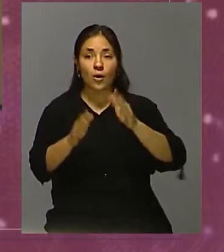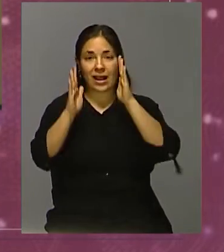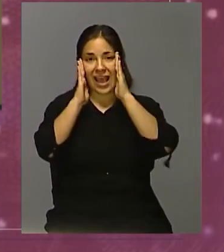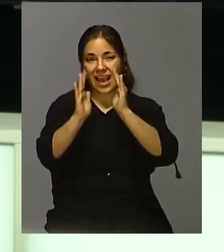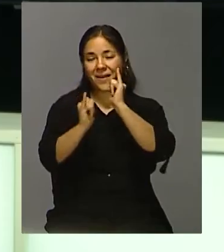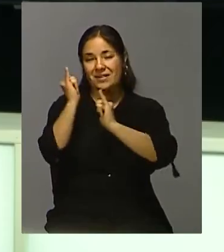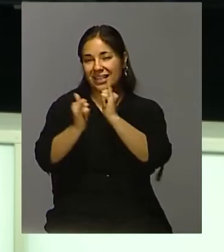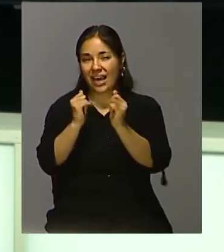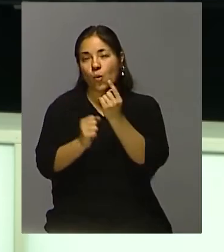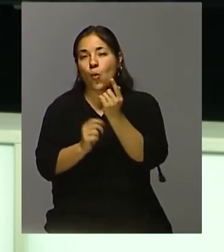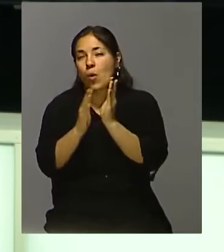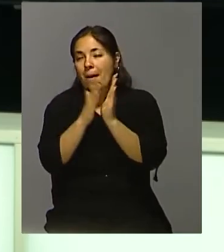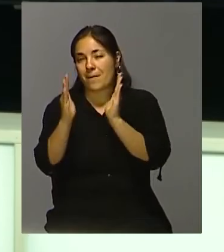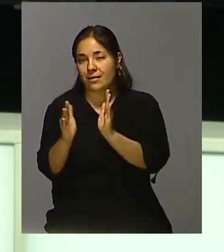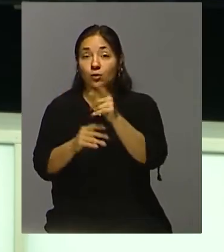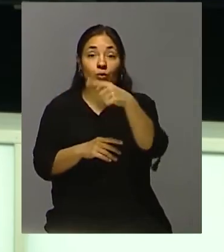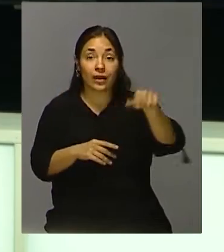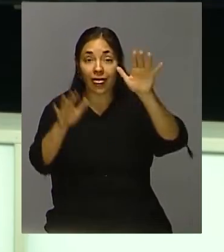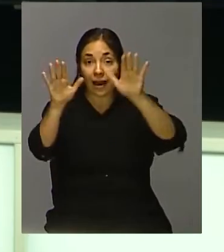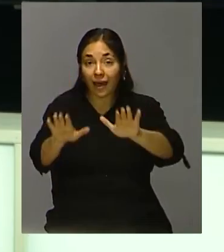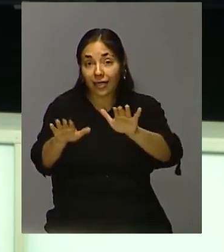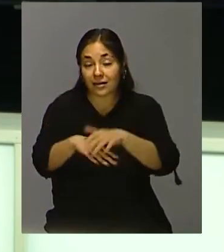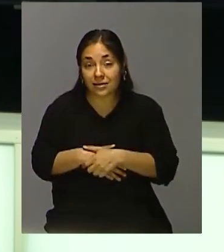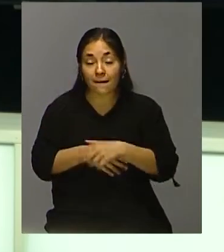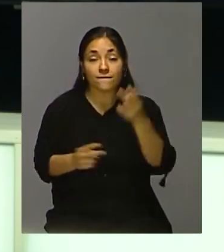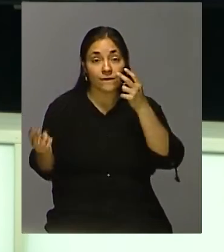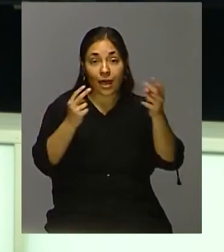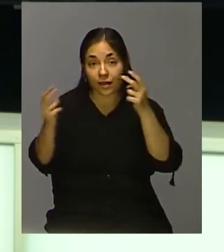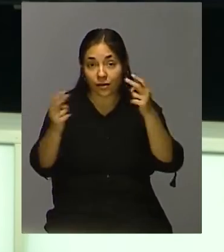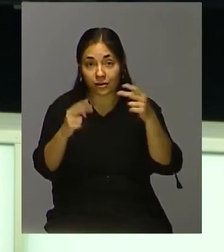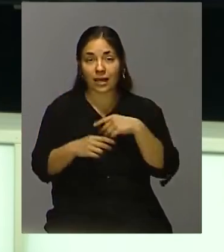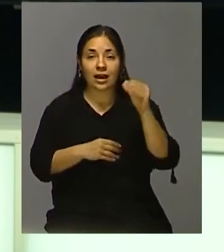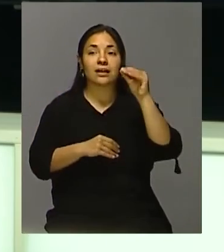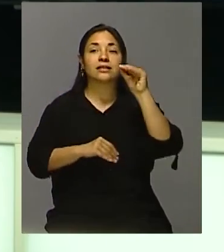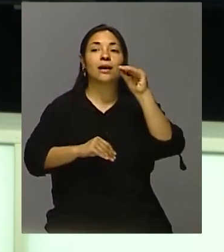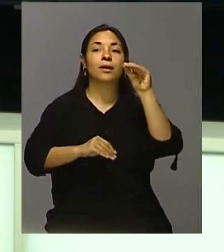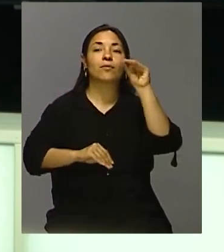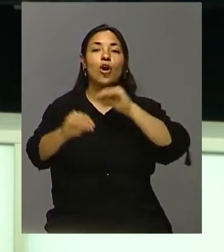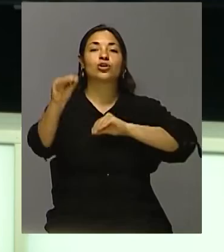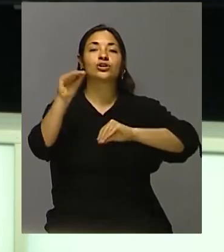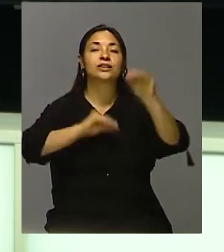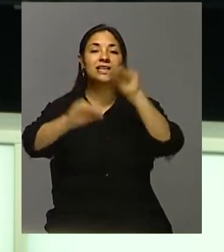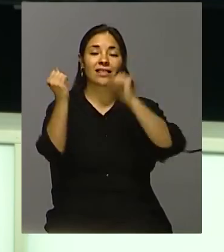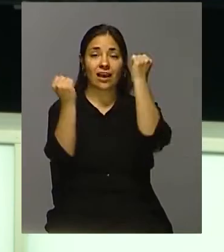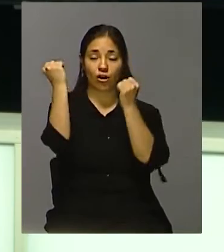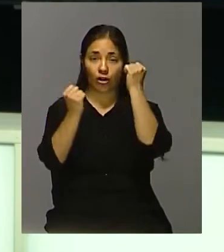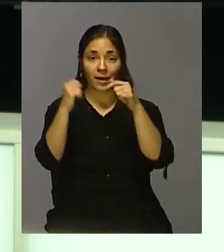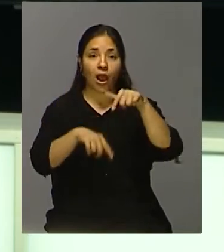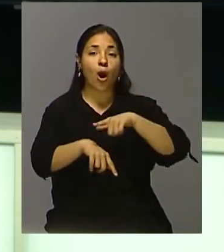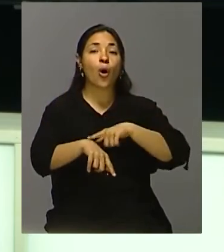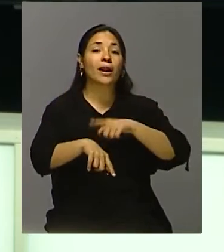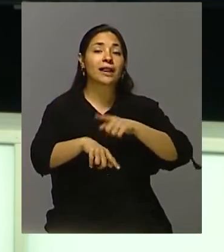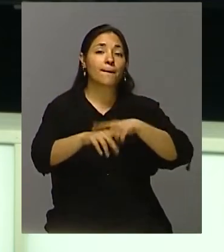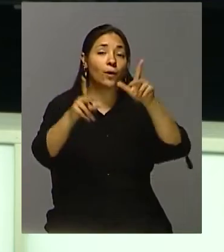nada más. Así que quédate ahí del otro lado. A la gente que está viéndonos le decimos que estamos en Chat Económico, que vamos a unos minutos